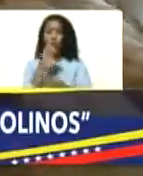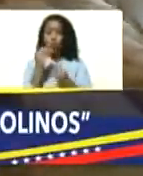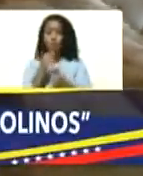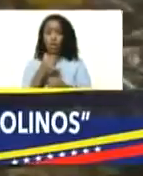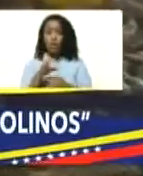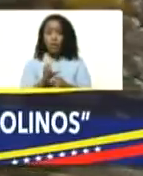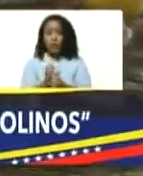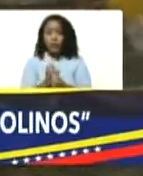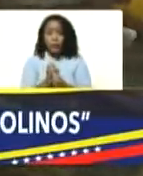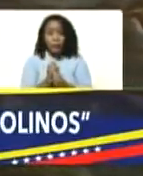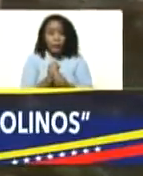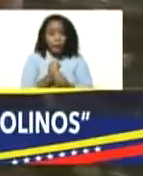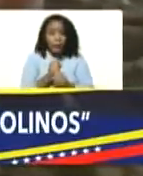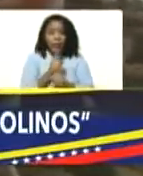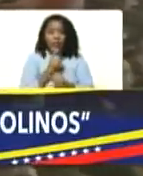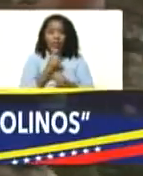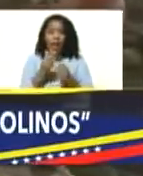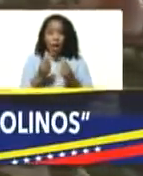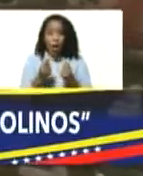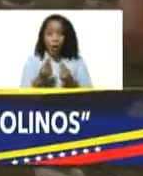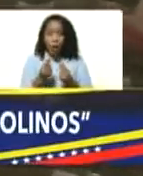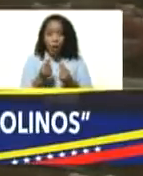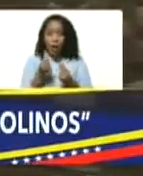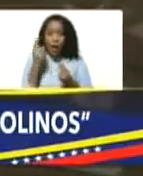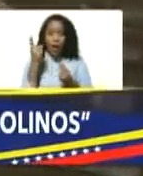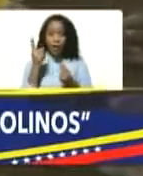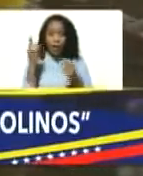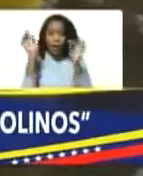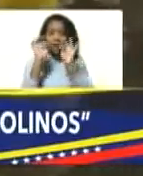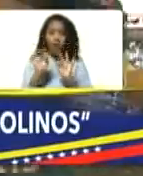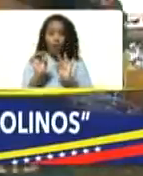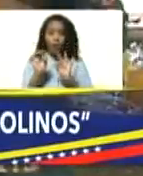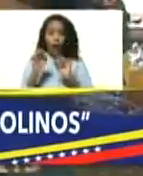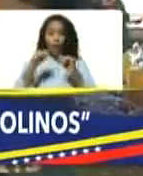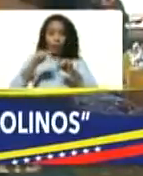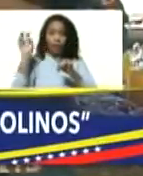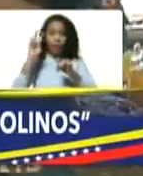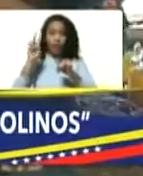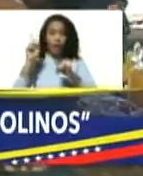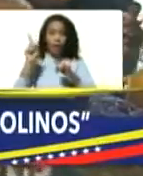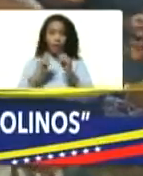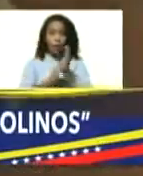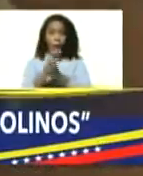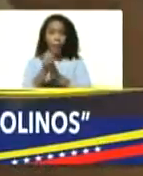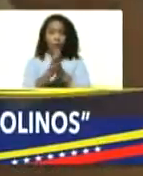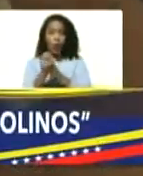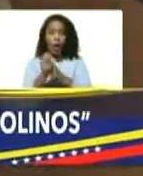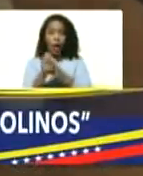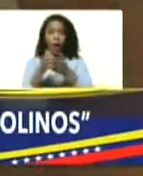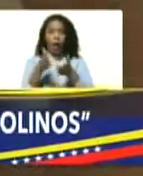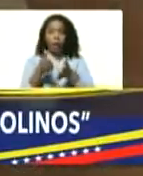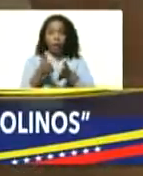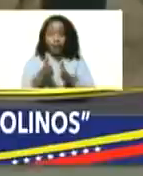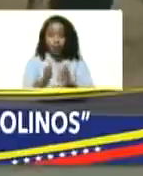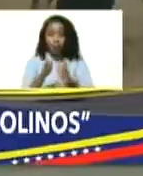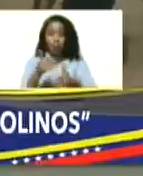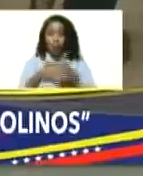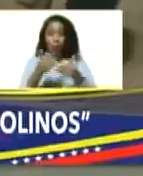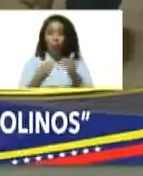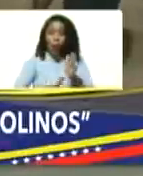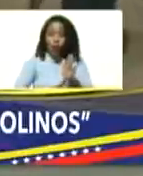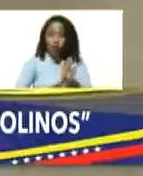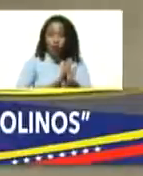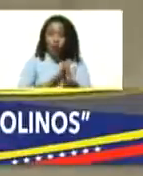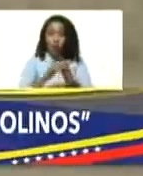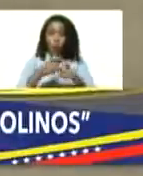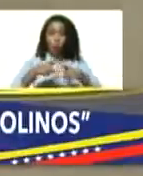que surge esta figura embrionaria a nivel de venezuela que son esos emprendedores bueno aquí producimos nosotros tenemos